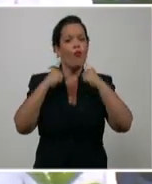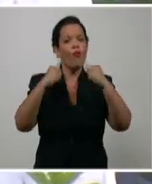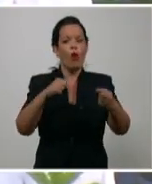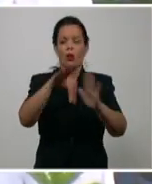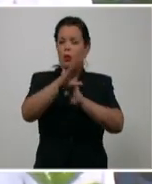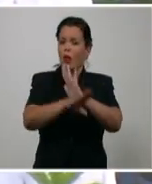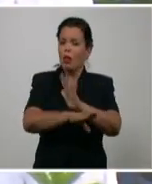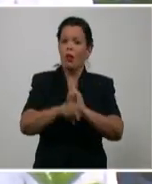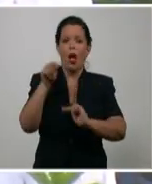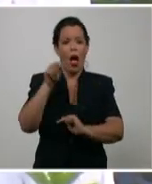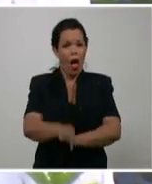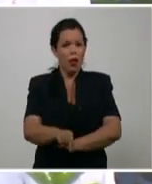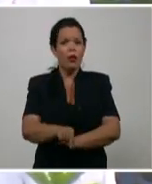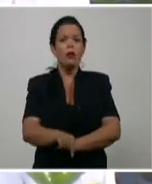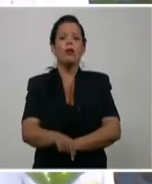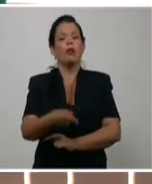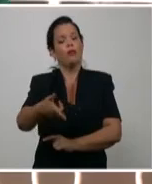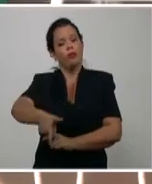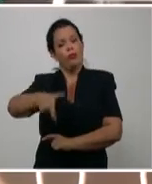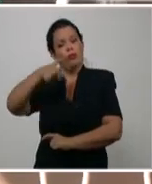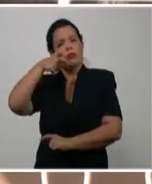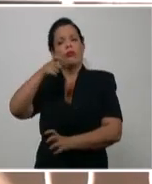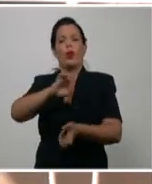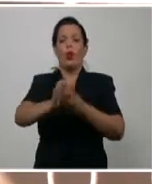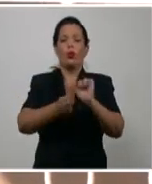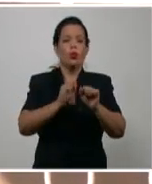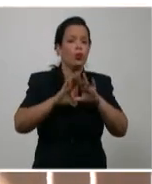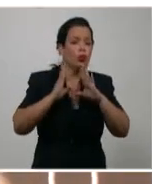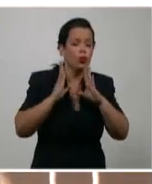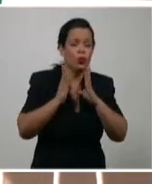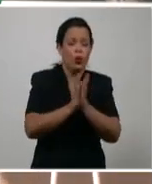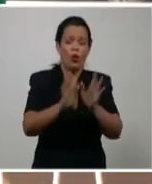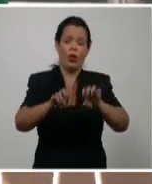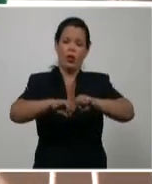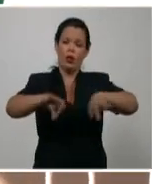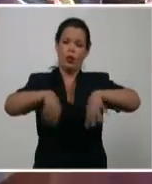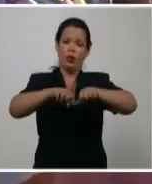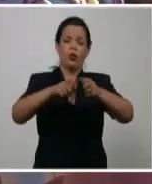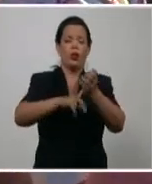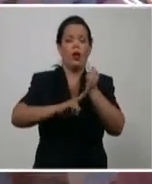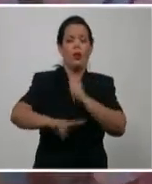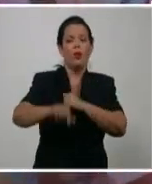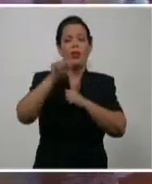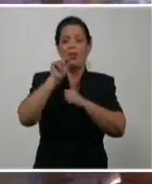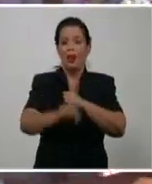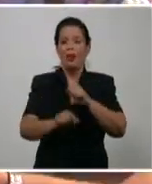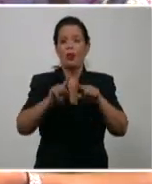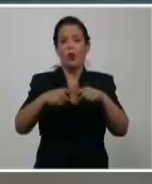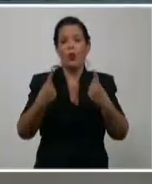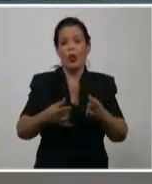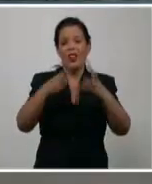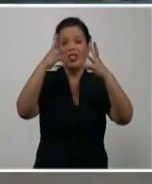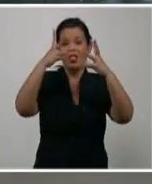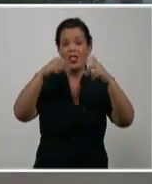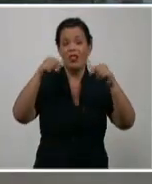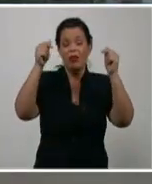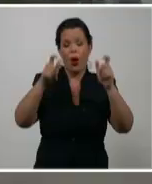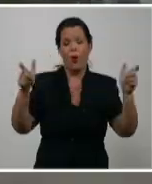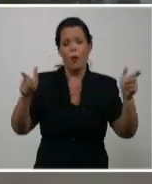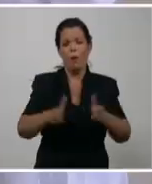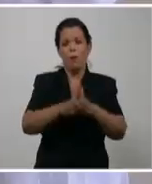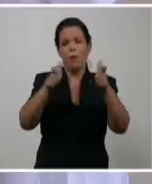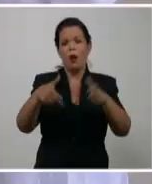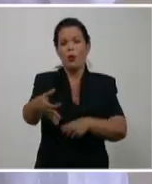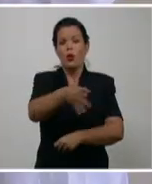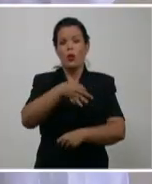mirada crítica hacia las debilidades que presenta cada territorio se impone ante la elevada cifra de contagios. Madruga es